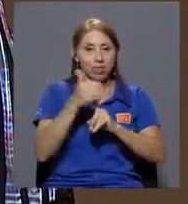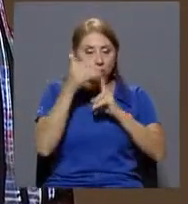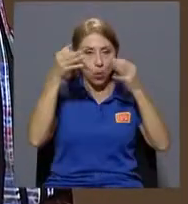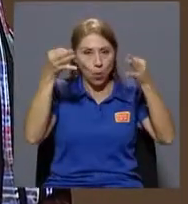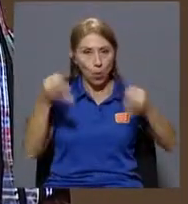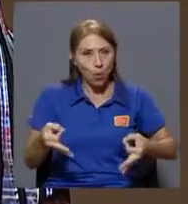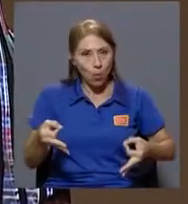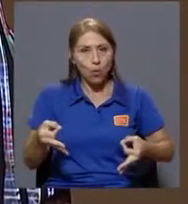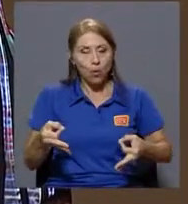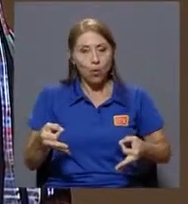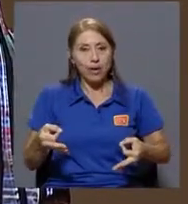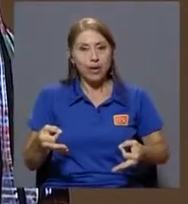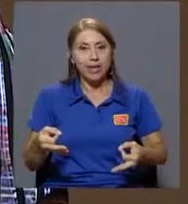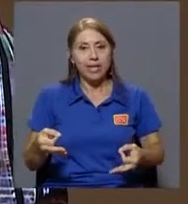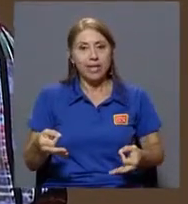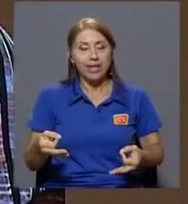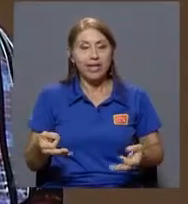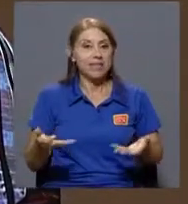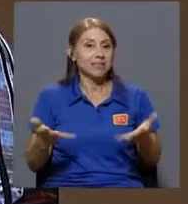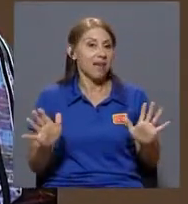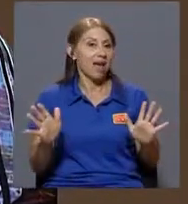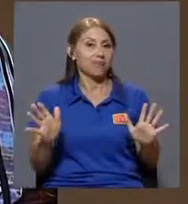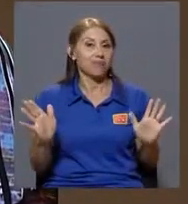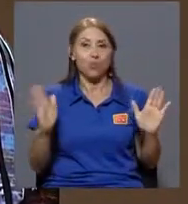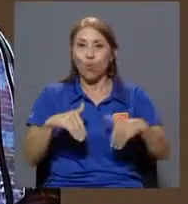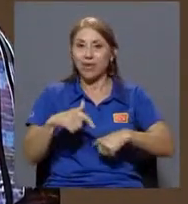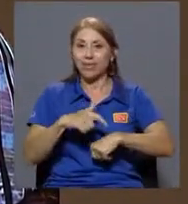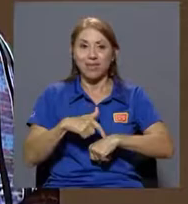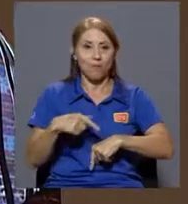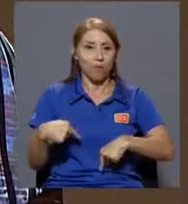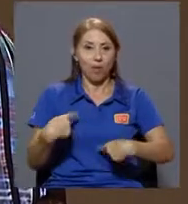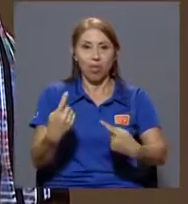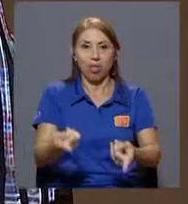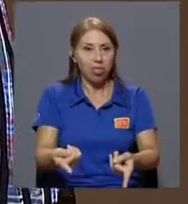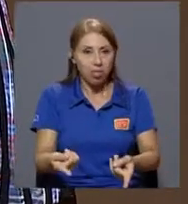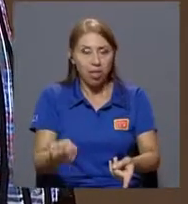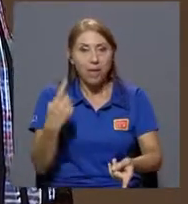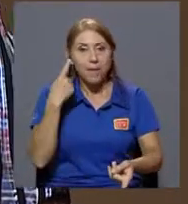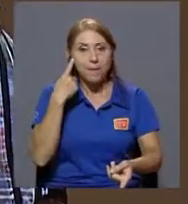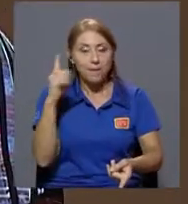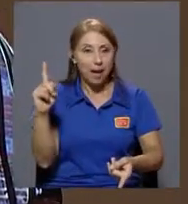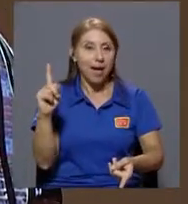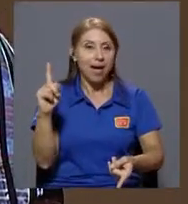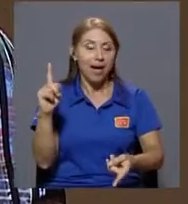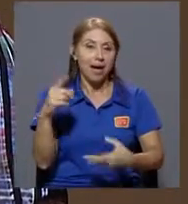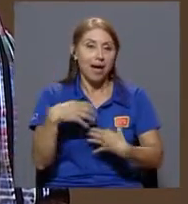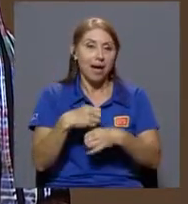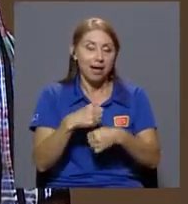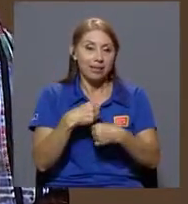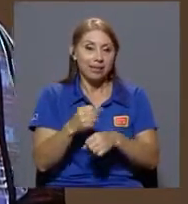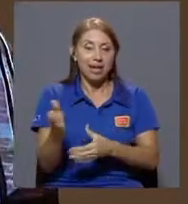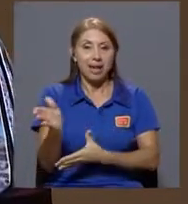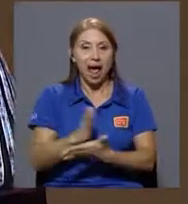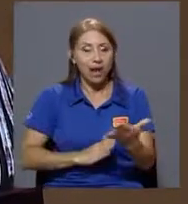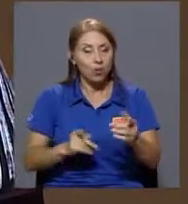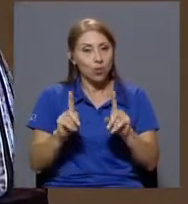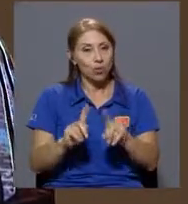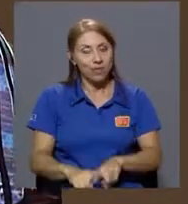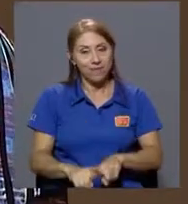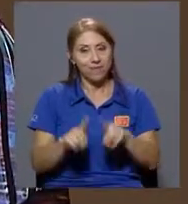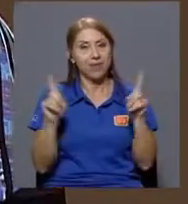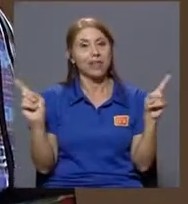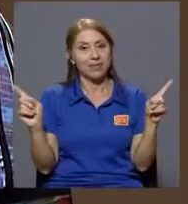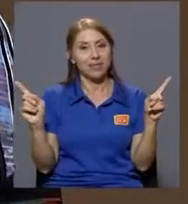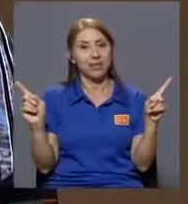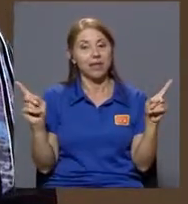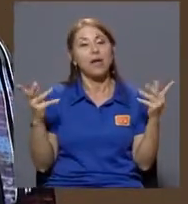decisión y que ya no hay tiempo para hacer algo diferente,